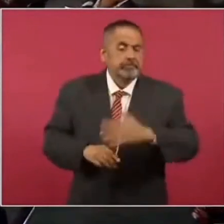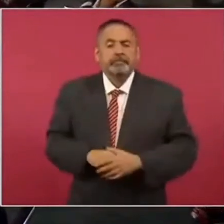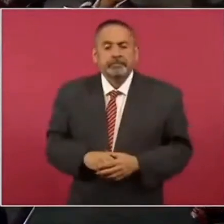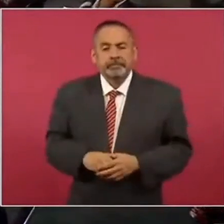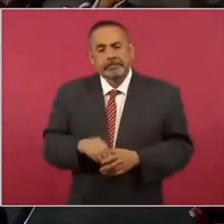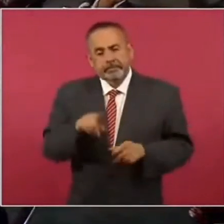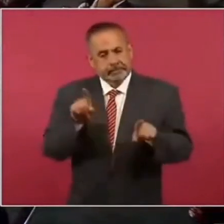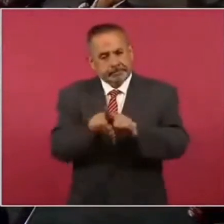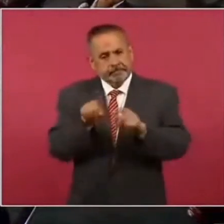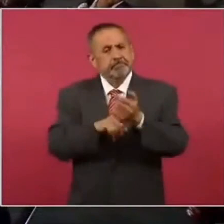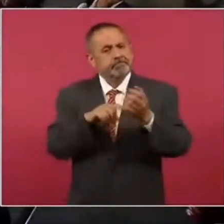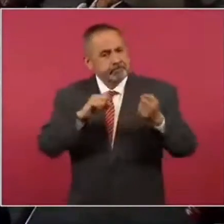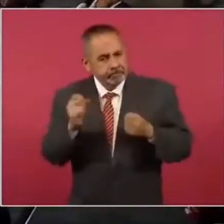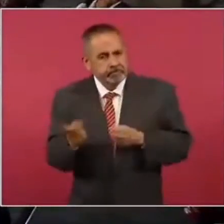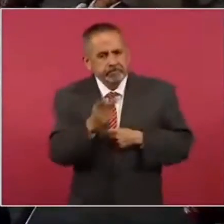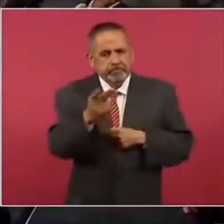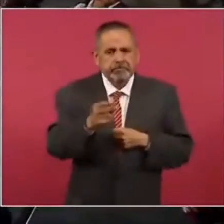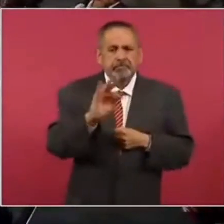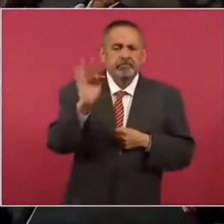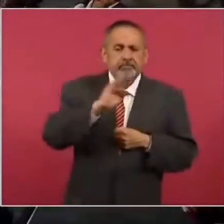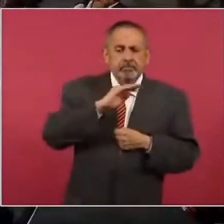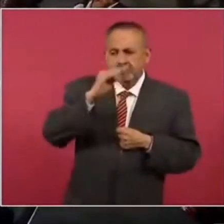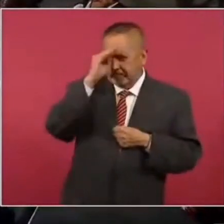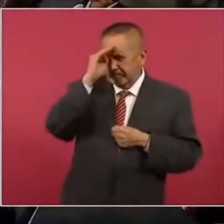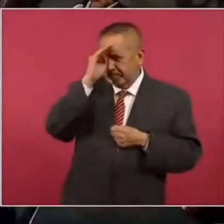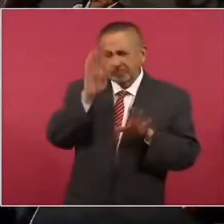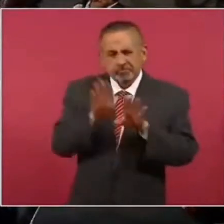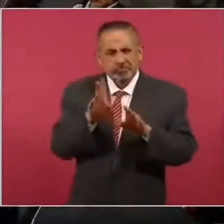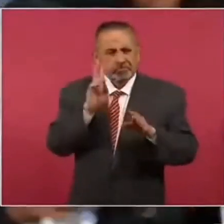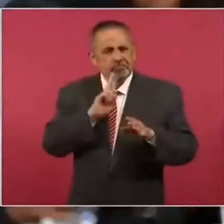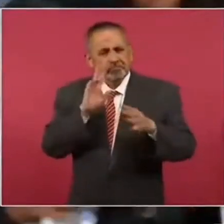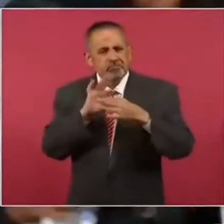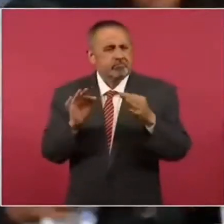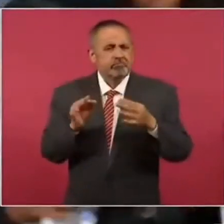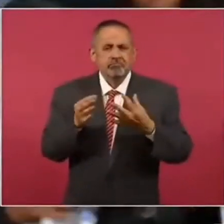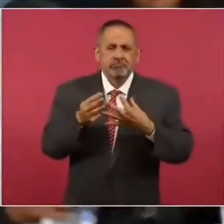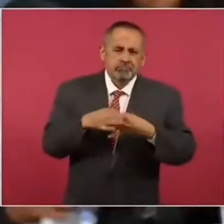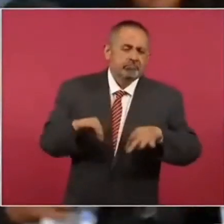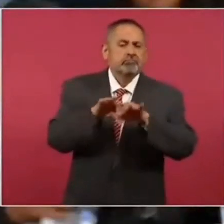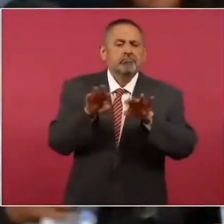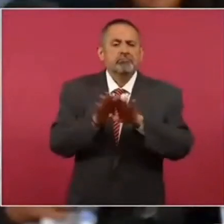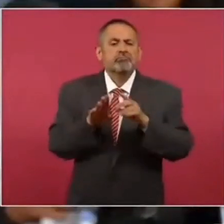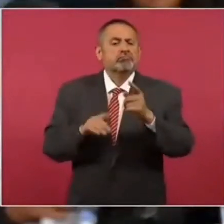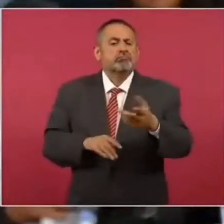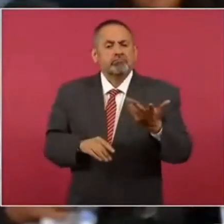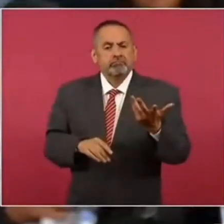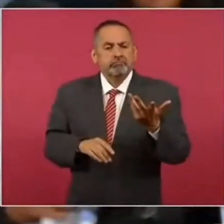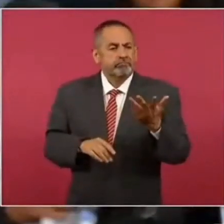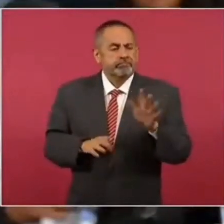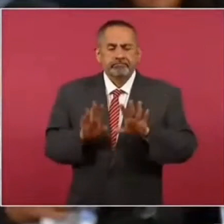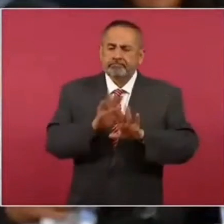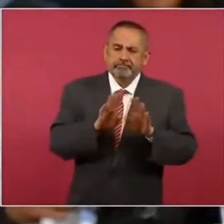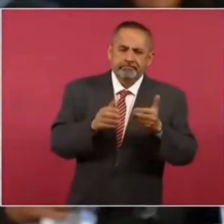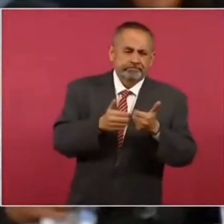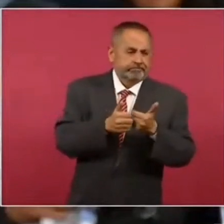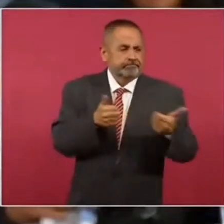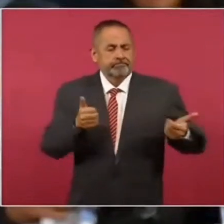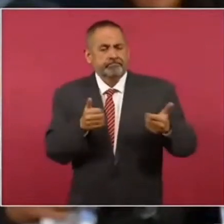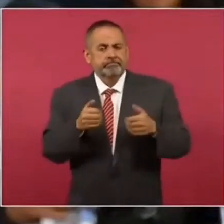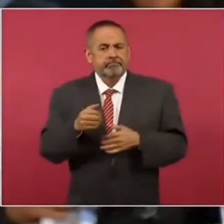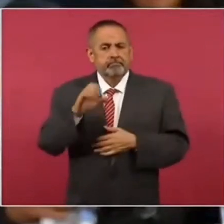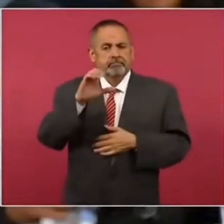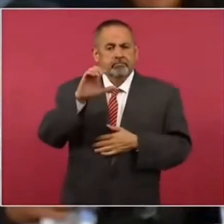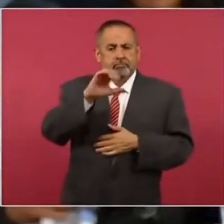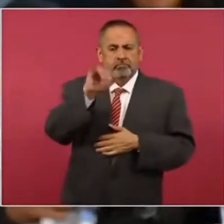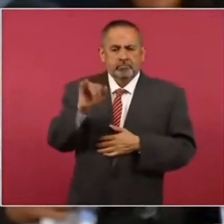mismo contexto preguntarle si usted no consideraría también que es muy importante que ya se dé independencia al Consejo de la